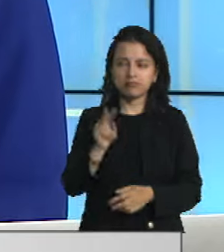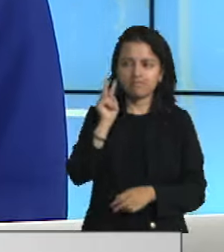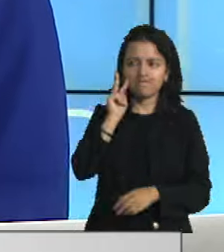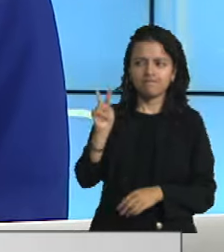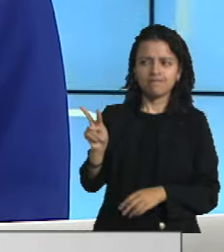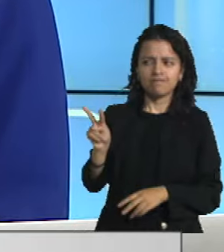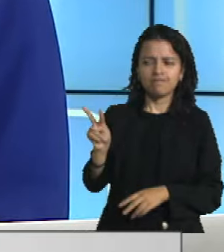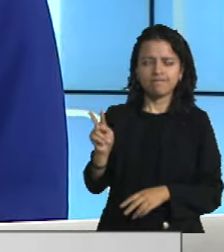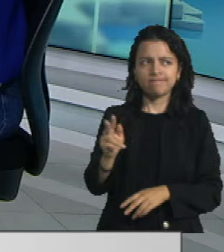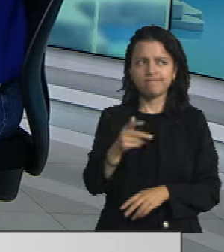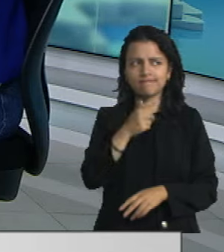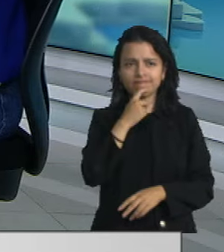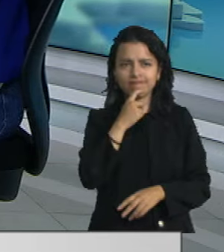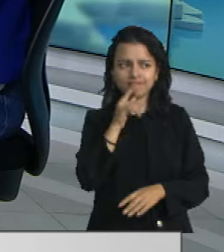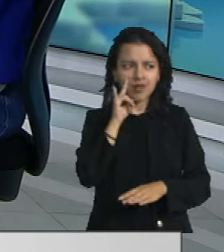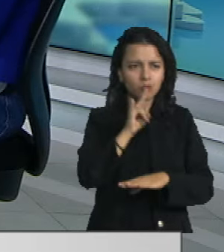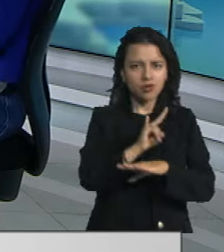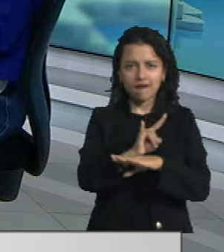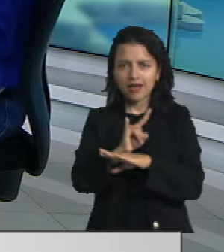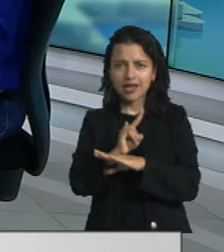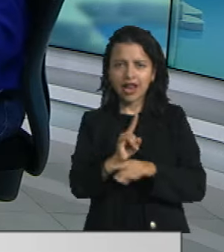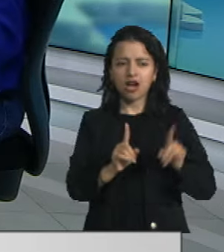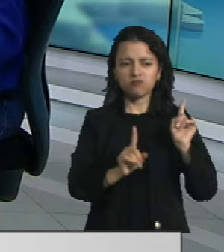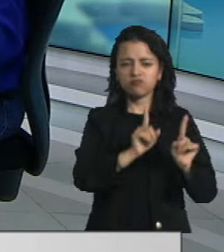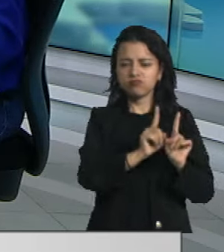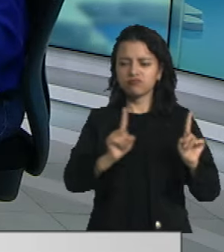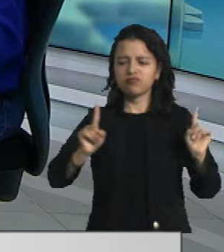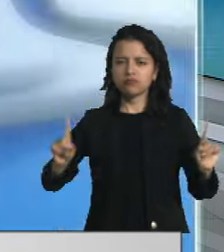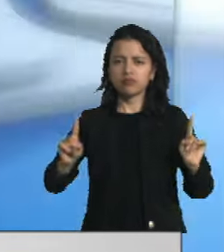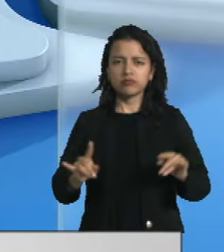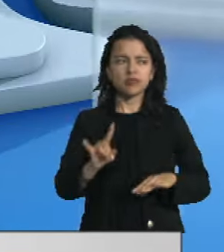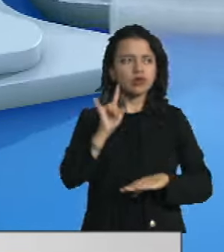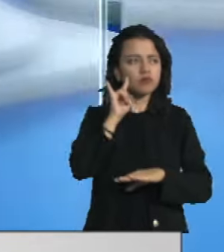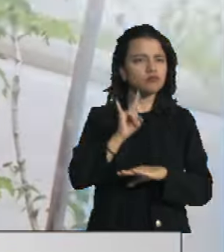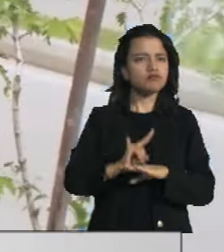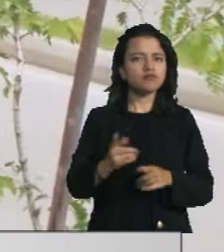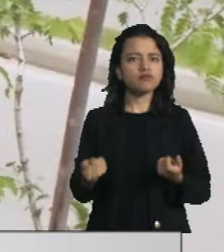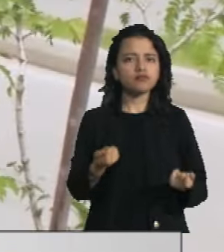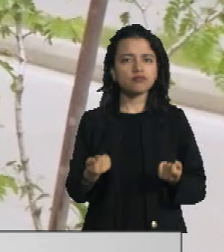cualquier acción subversiva. Jorge Castro, buenas tardes. Adelante con la información.